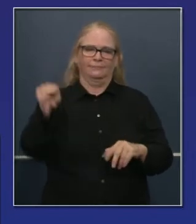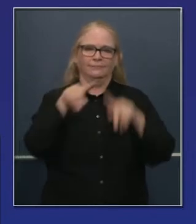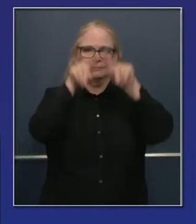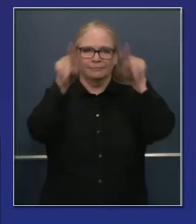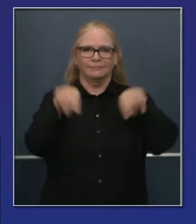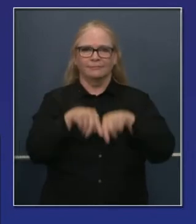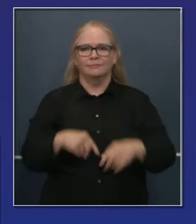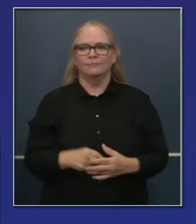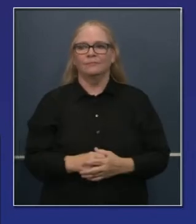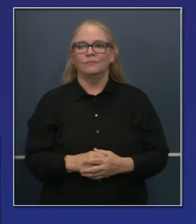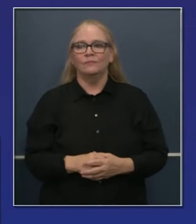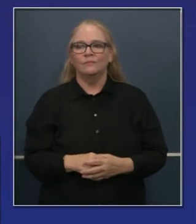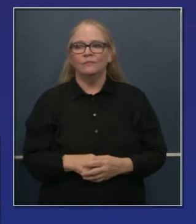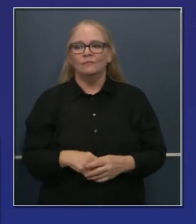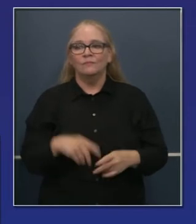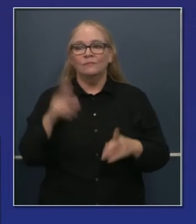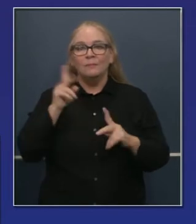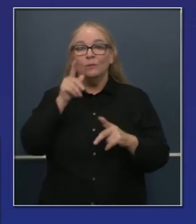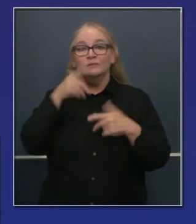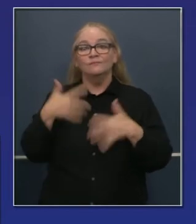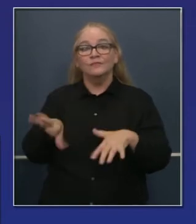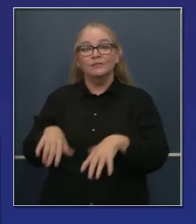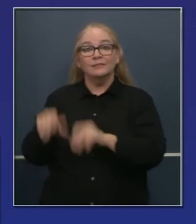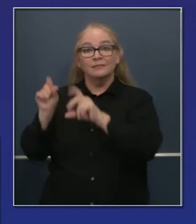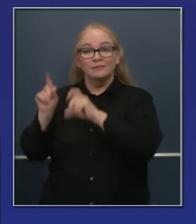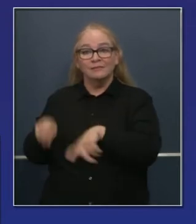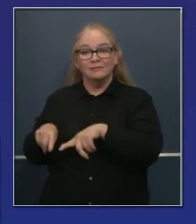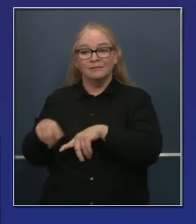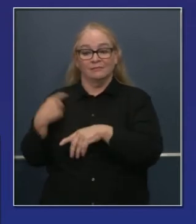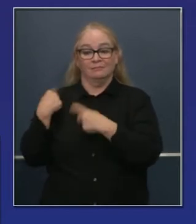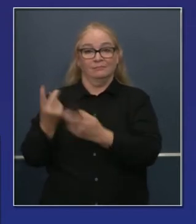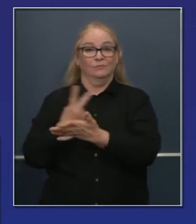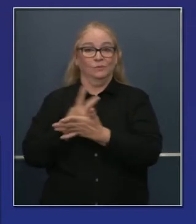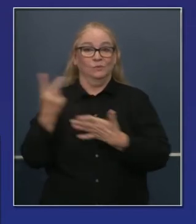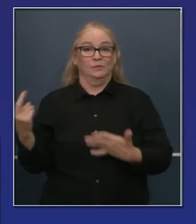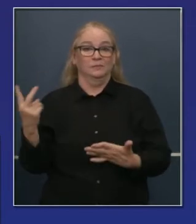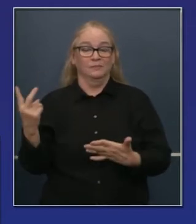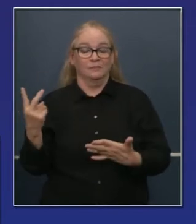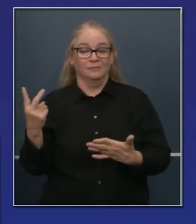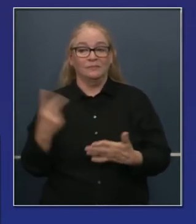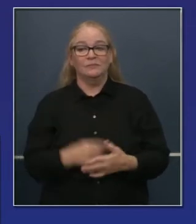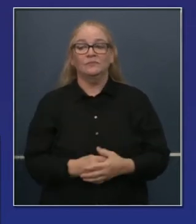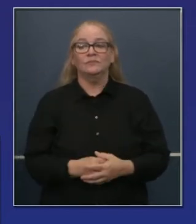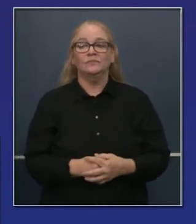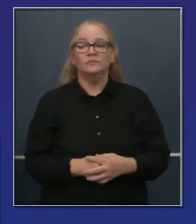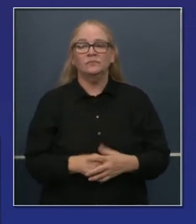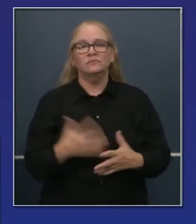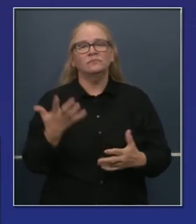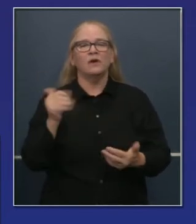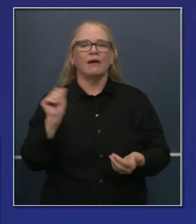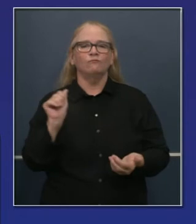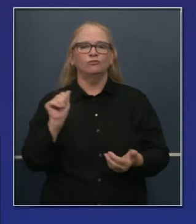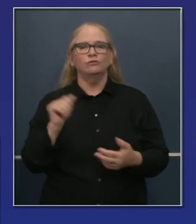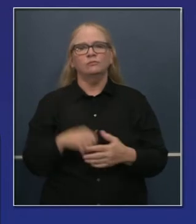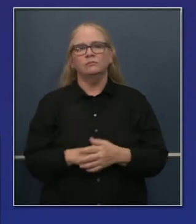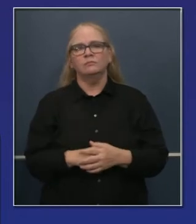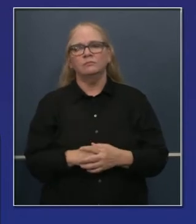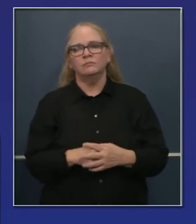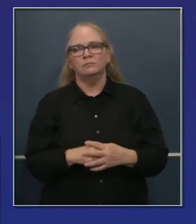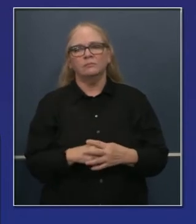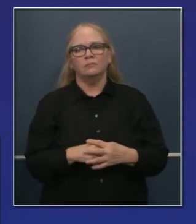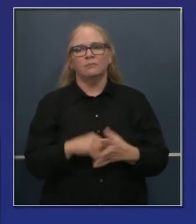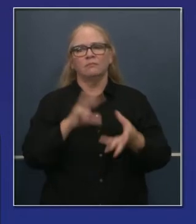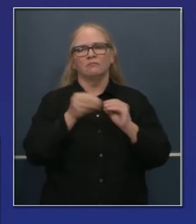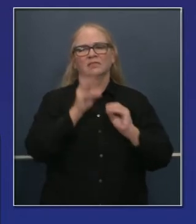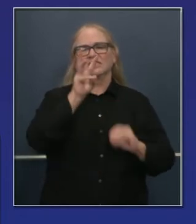pruebas en el transcurso de los últimos 14 días que han tenido el resultado positivo de comida 19 es